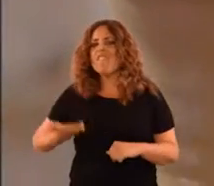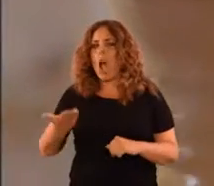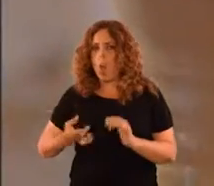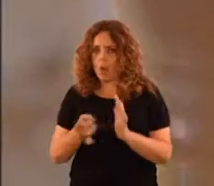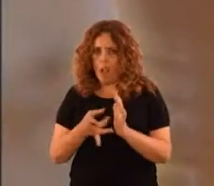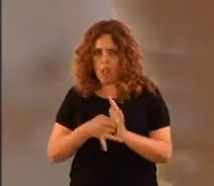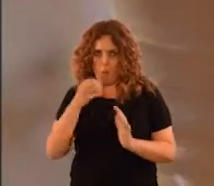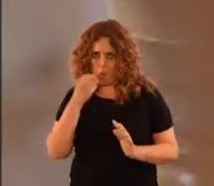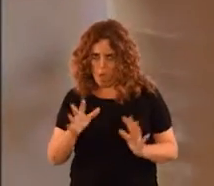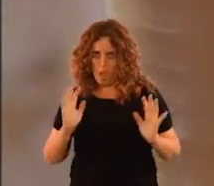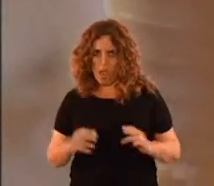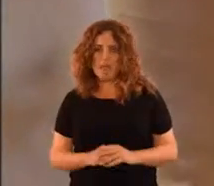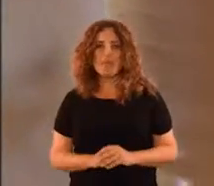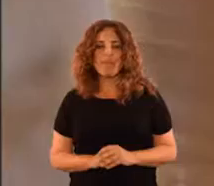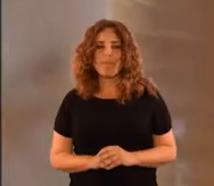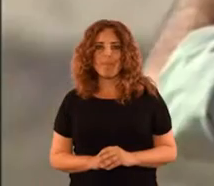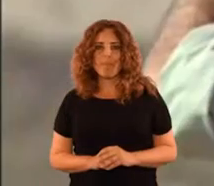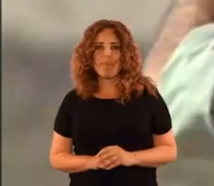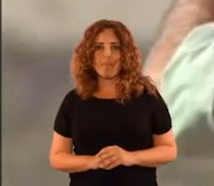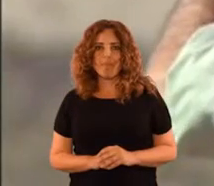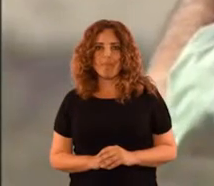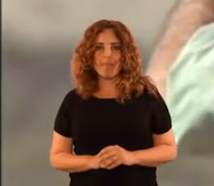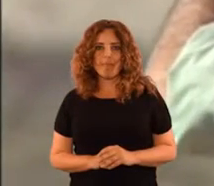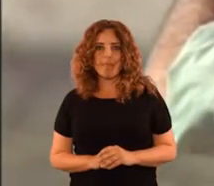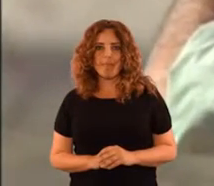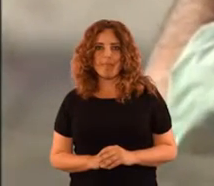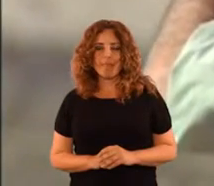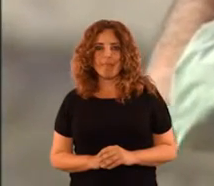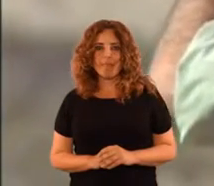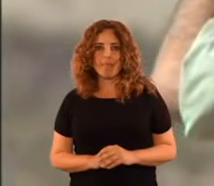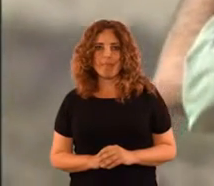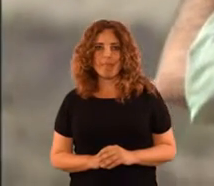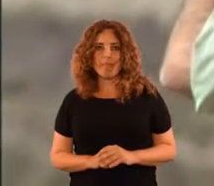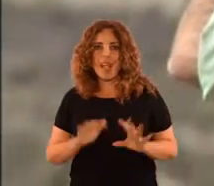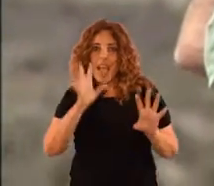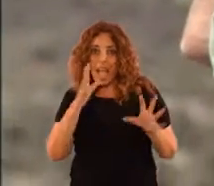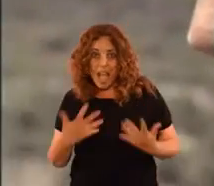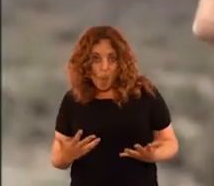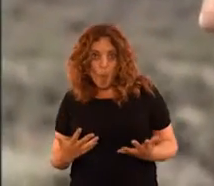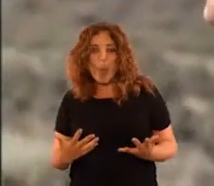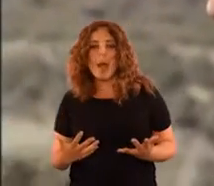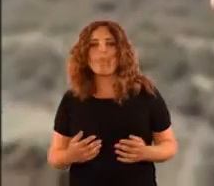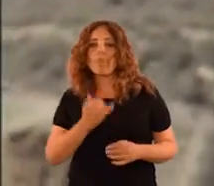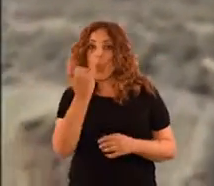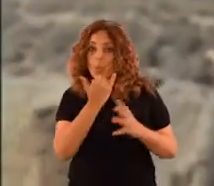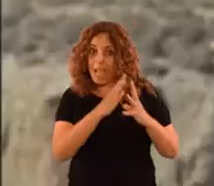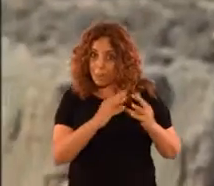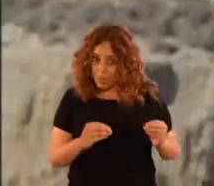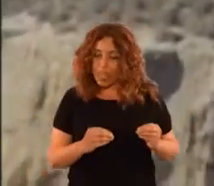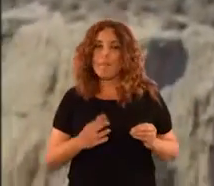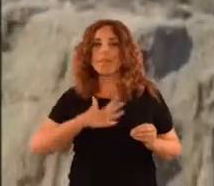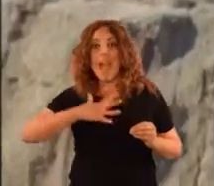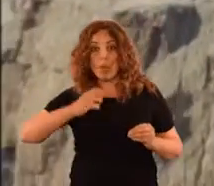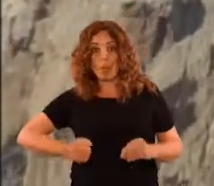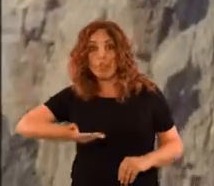cerámica muy preciada por su gran calidad. En la actualidad,